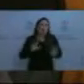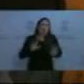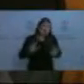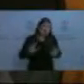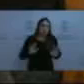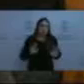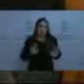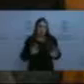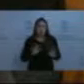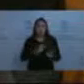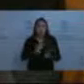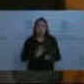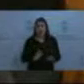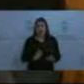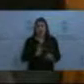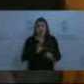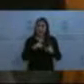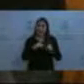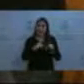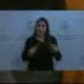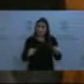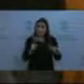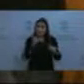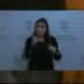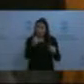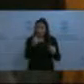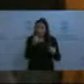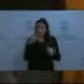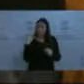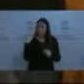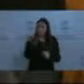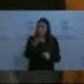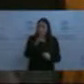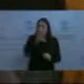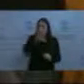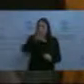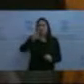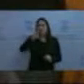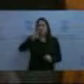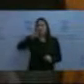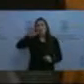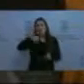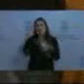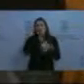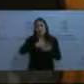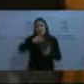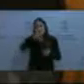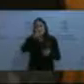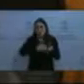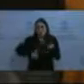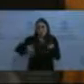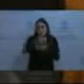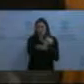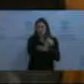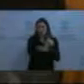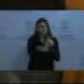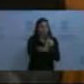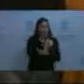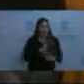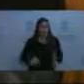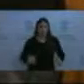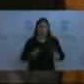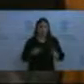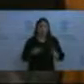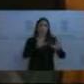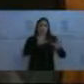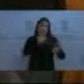autónoma haya dejado de ingresar estos 4 años 52,5 millones de euros, a razón de